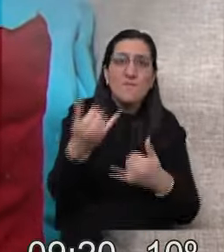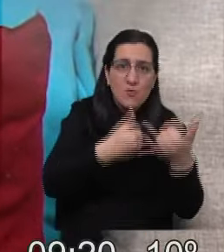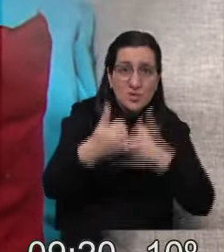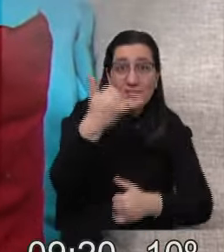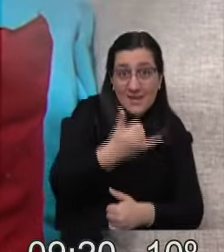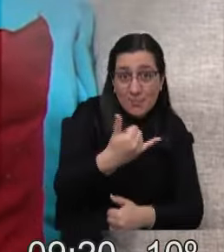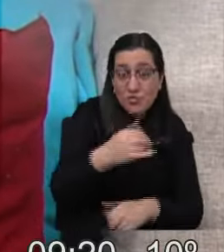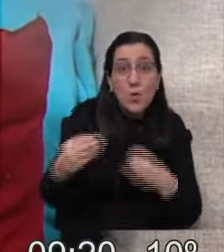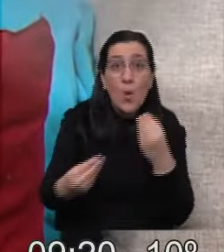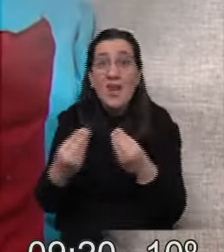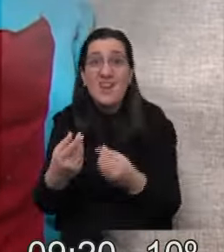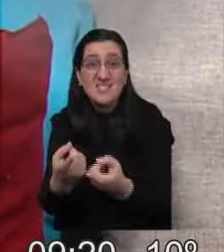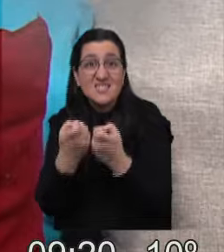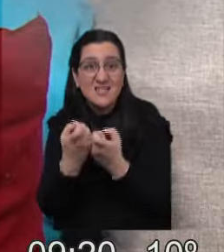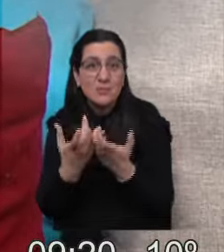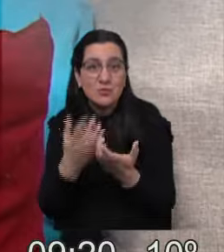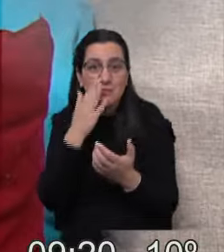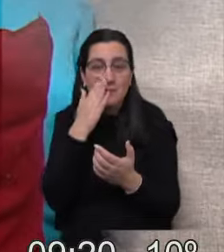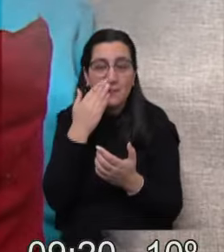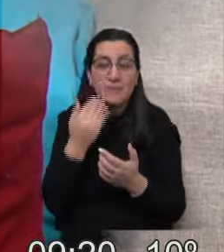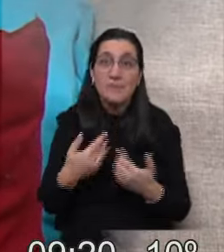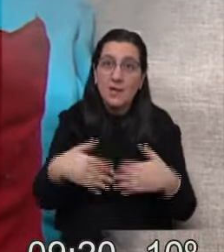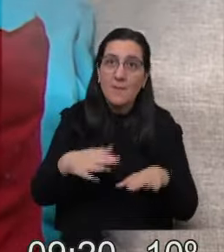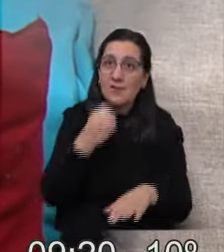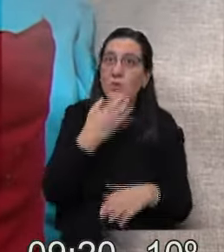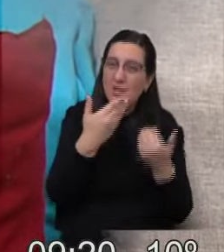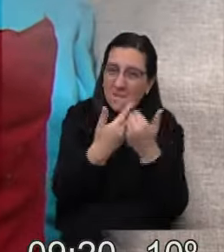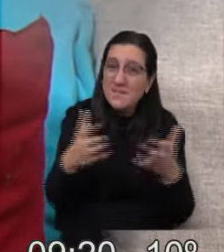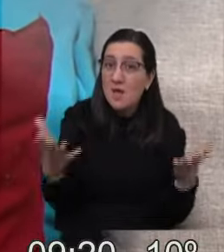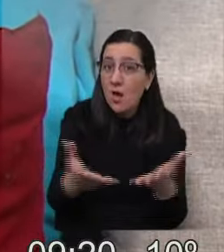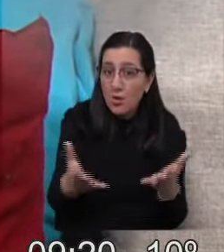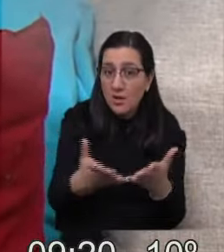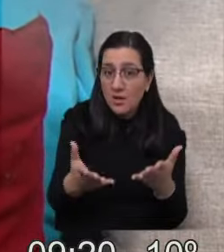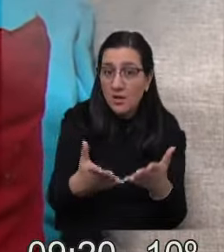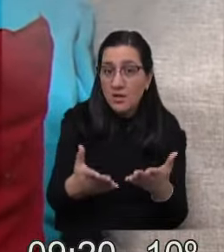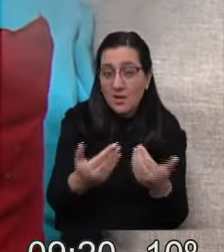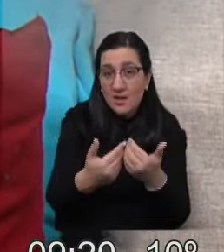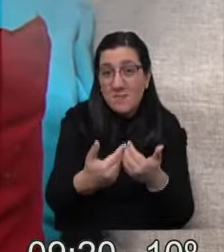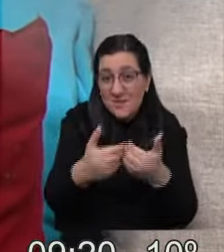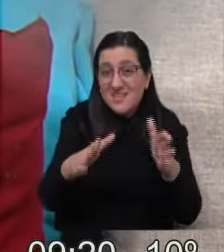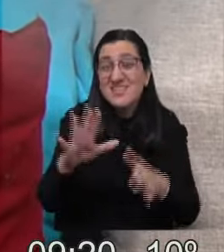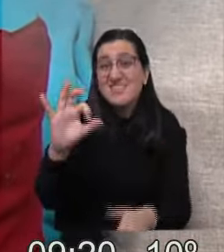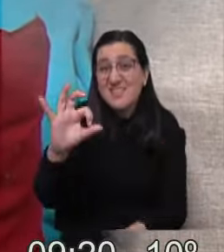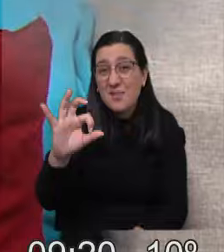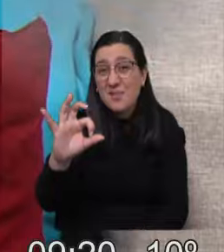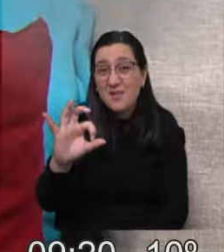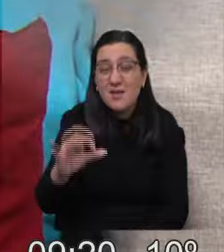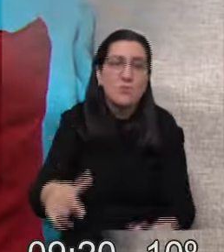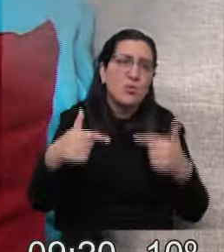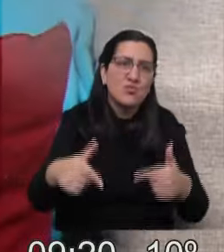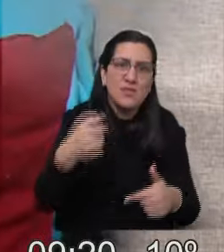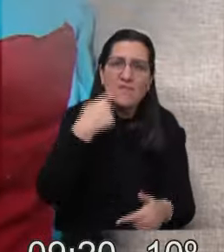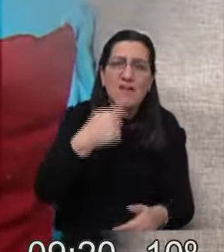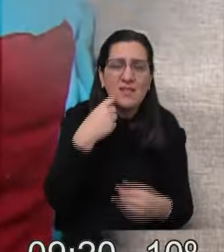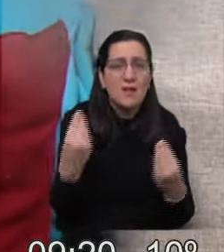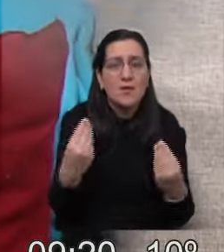cuál necesitamos. Y capaz que está bueno que comience, ahora que empieza septiembre y ya, por suerte, falta mucho